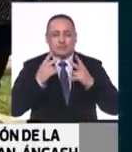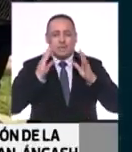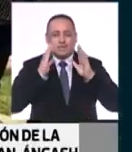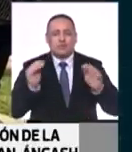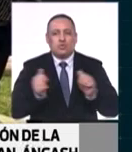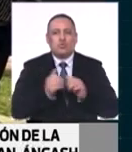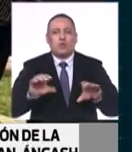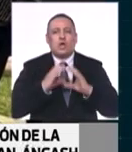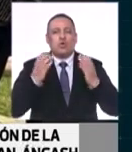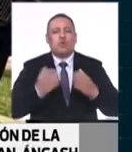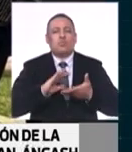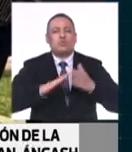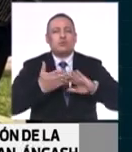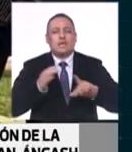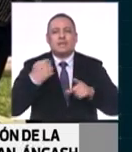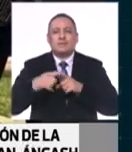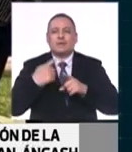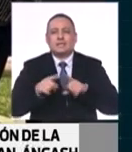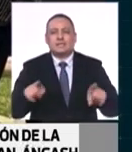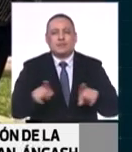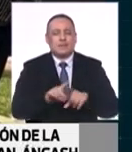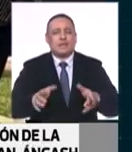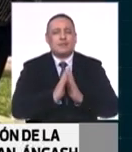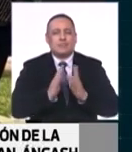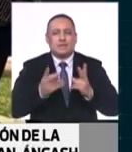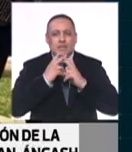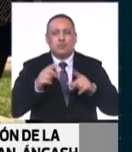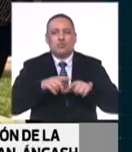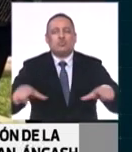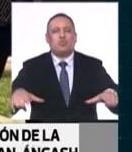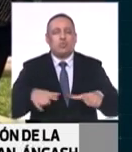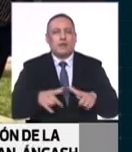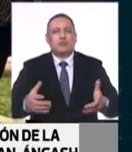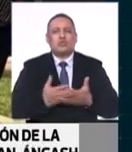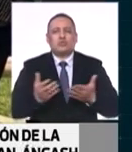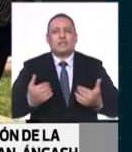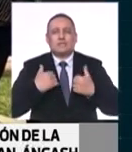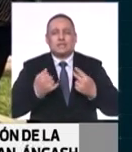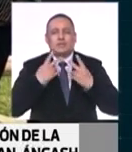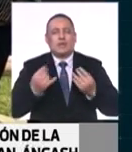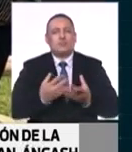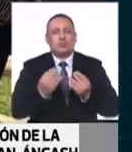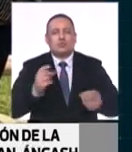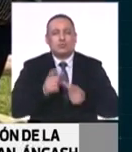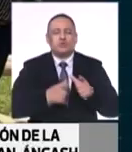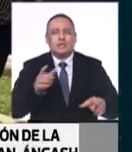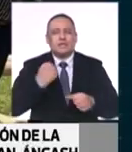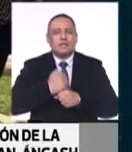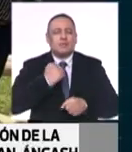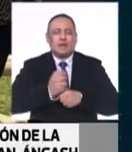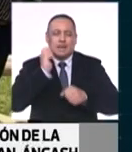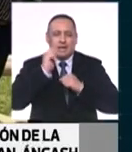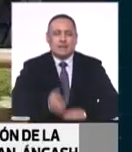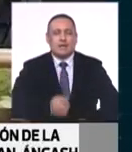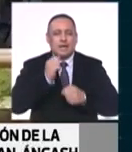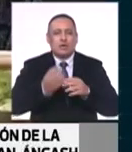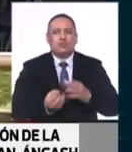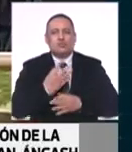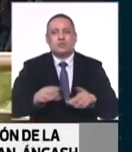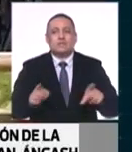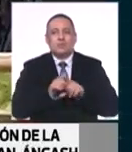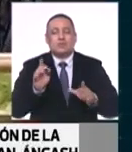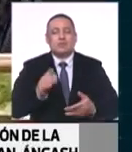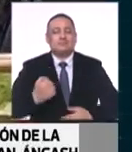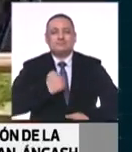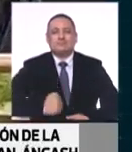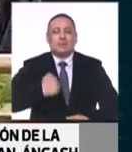la comunidad sobre los requerimientos que tienen que hacer. Aquí es una zona donde tenemos mucha gente que se dedica a la agricultura, pero lamentablemente los